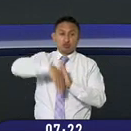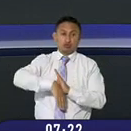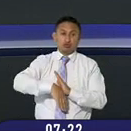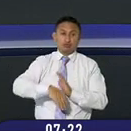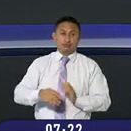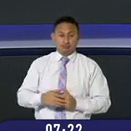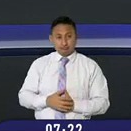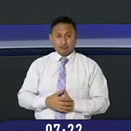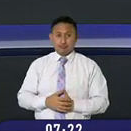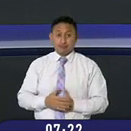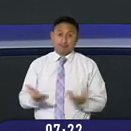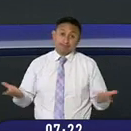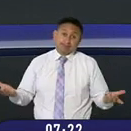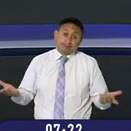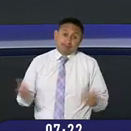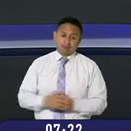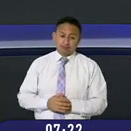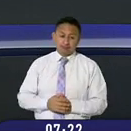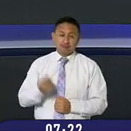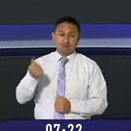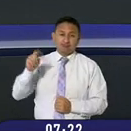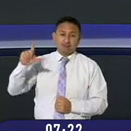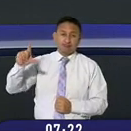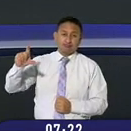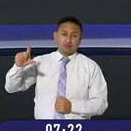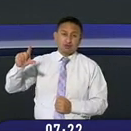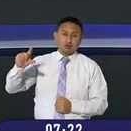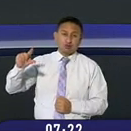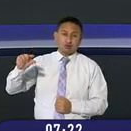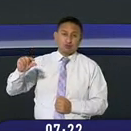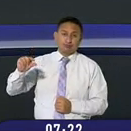y claro, los ingresos van disminuyendo. Veamos.